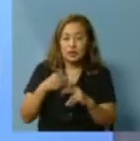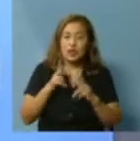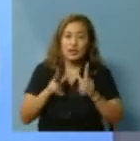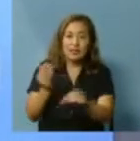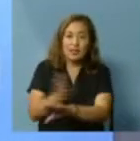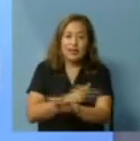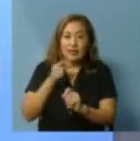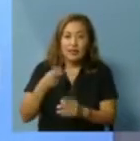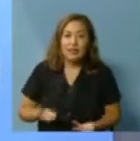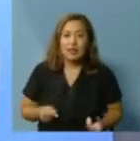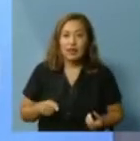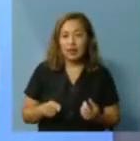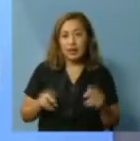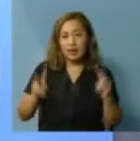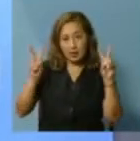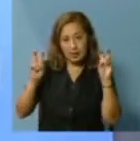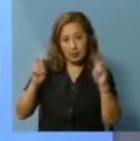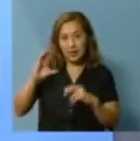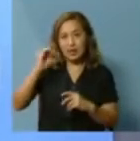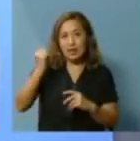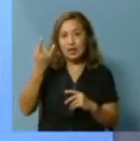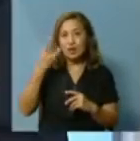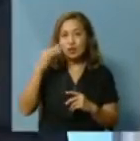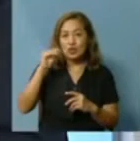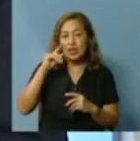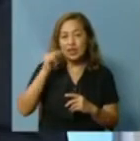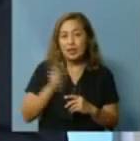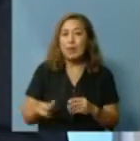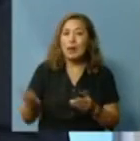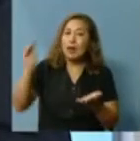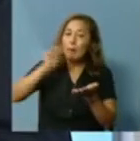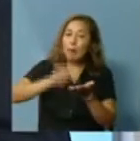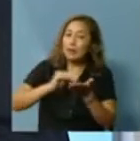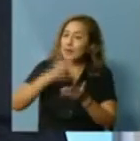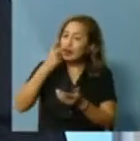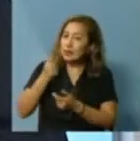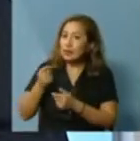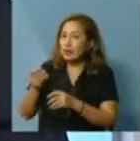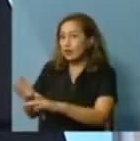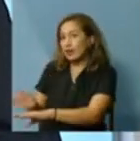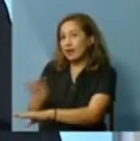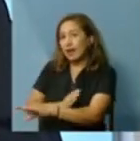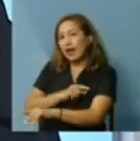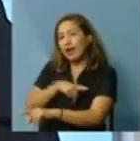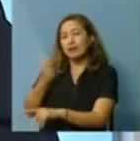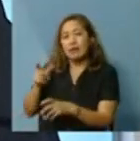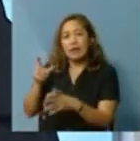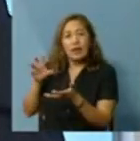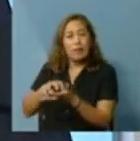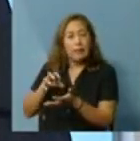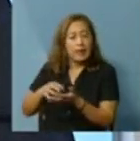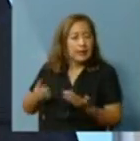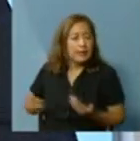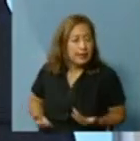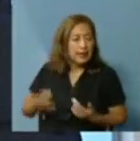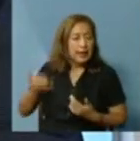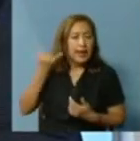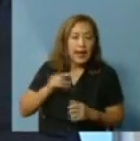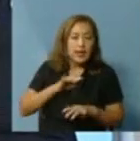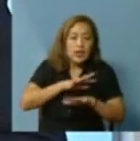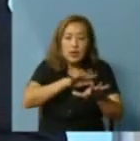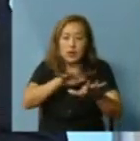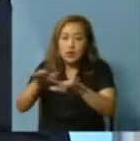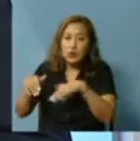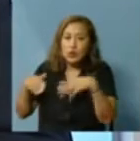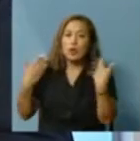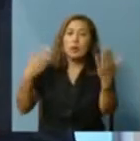le decía el tema de cauchari para poner el 300 megas más en esto han tenido el sector metalúrgico también hay versiones le